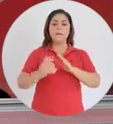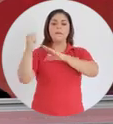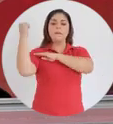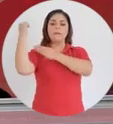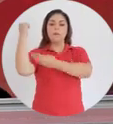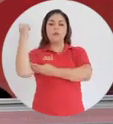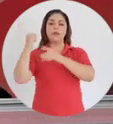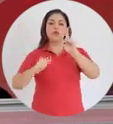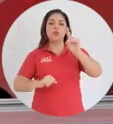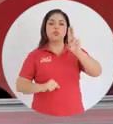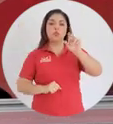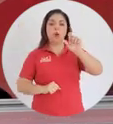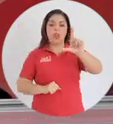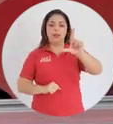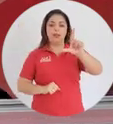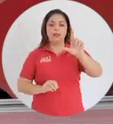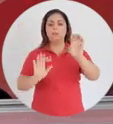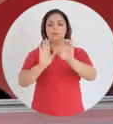dual,